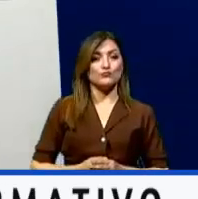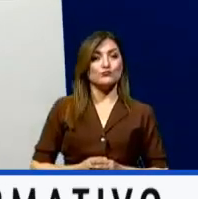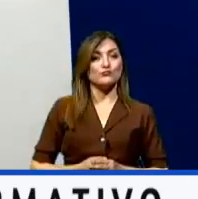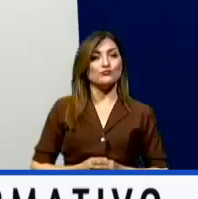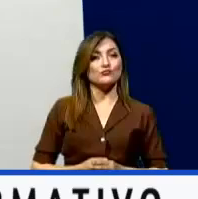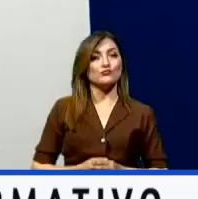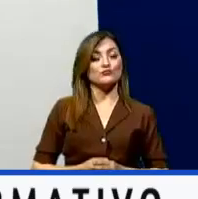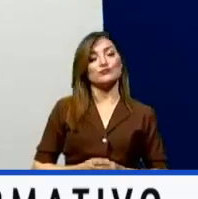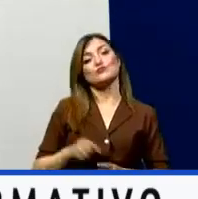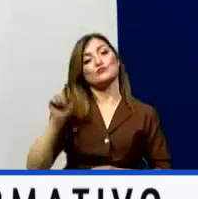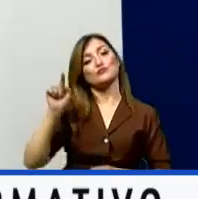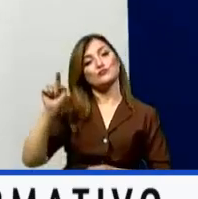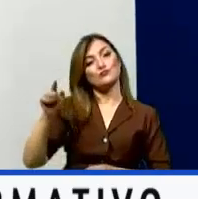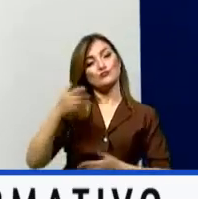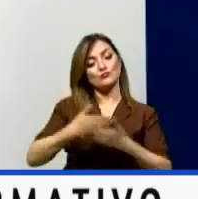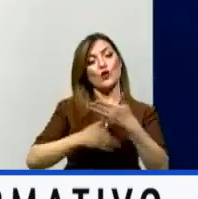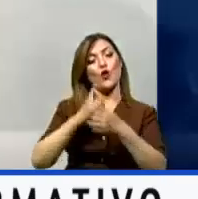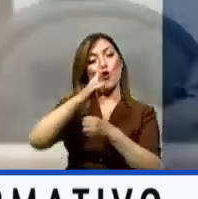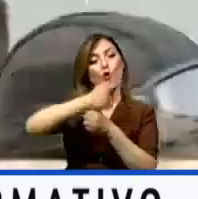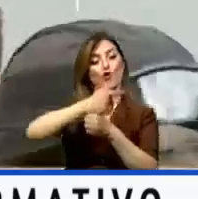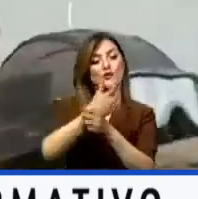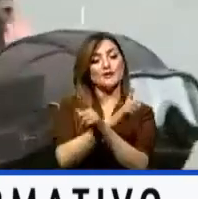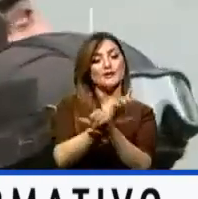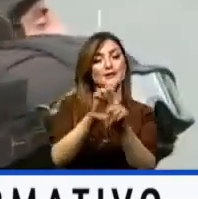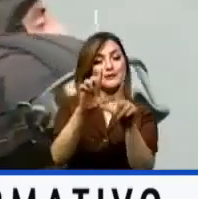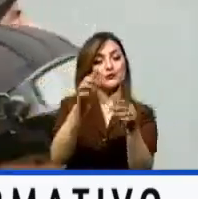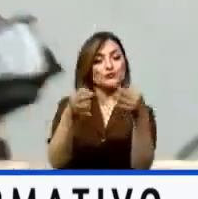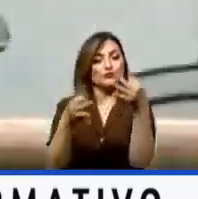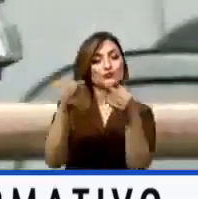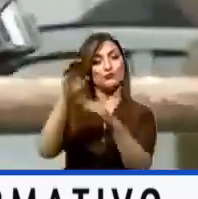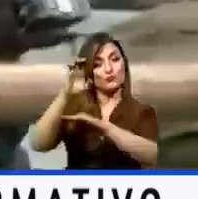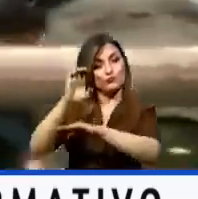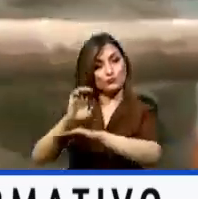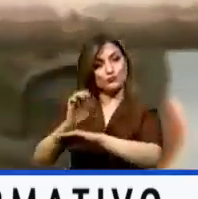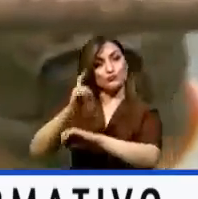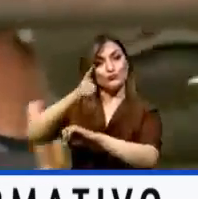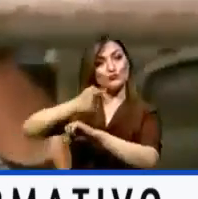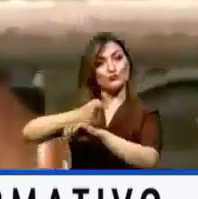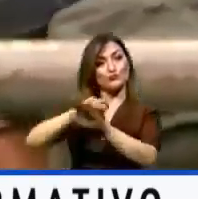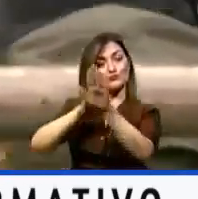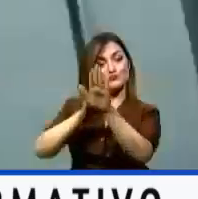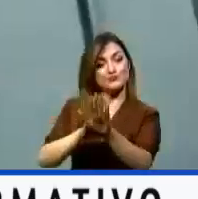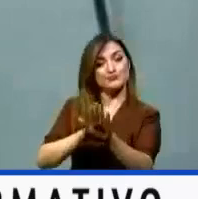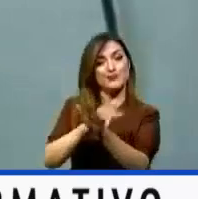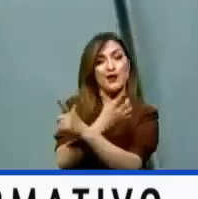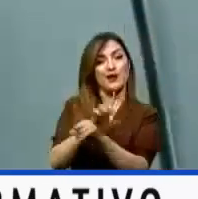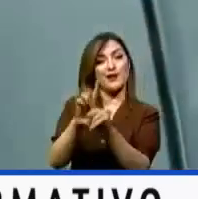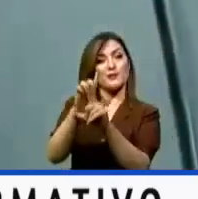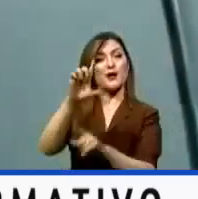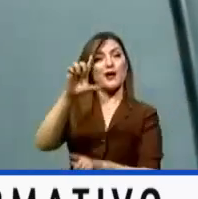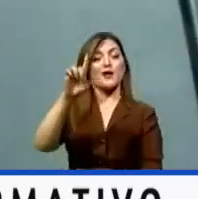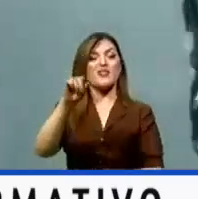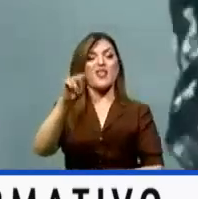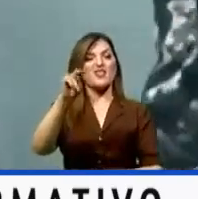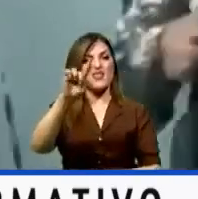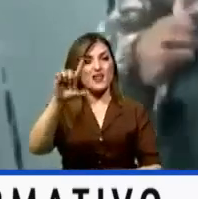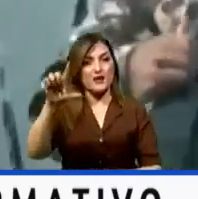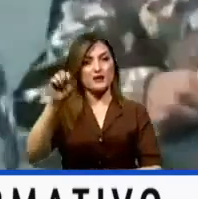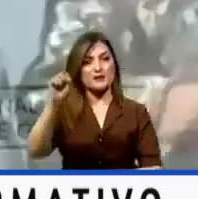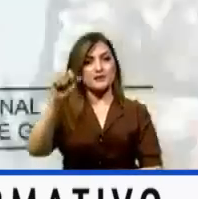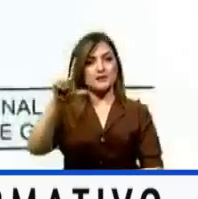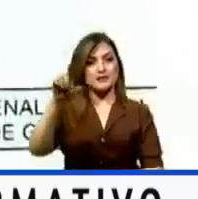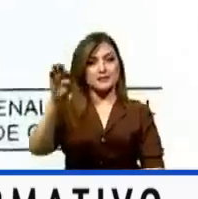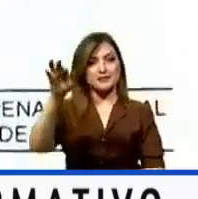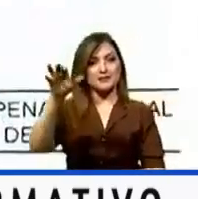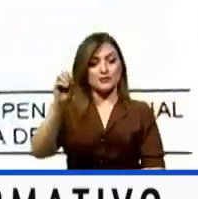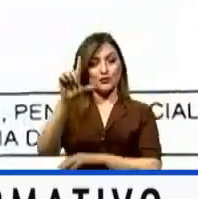boleta de excarcelación que la justicia ecuatoriana emitió a favor de Daniel Salcedo Bonilla. Este lunes 21 de marzo quedó oficialmente